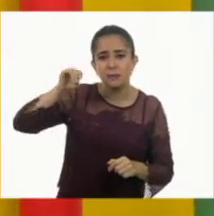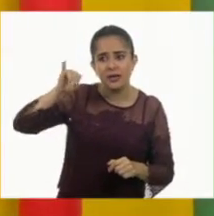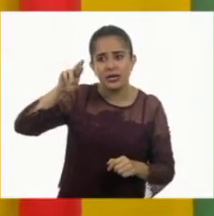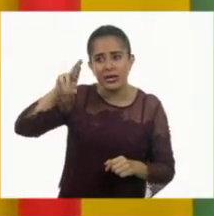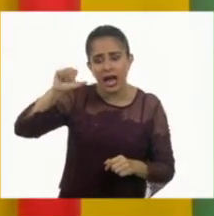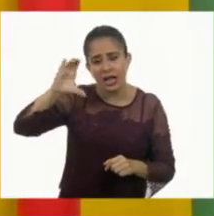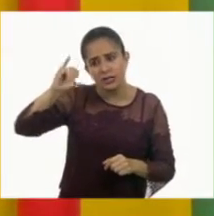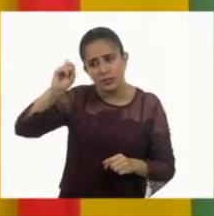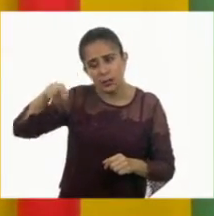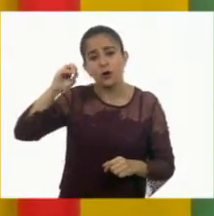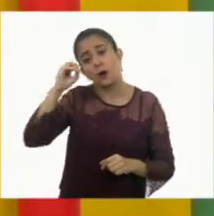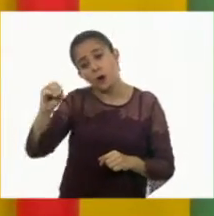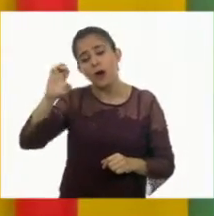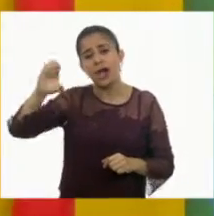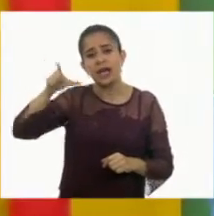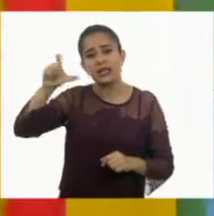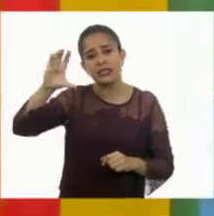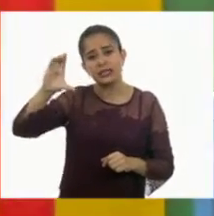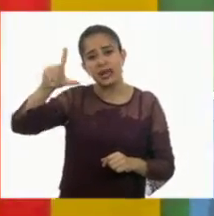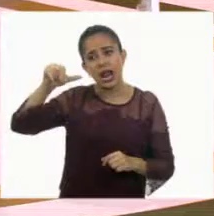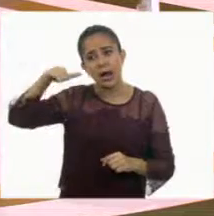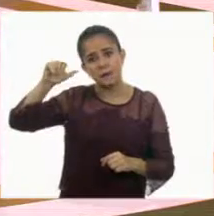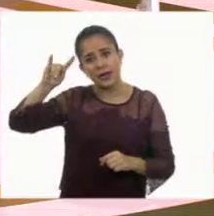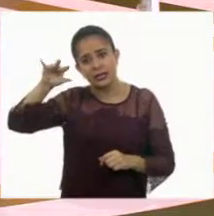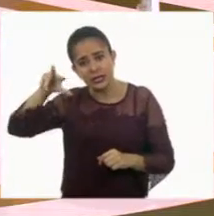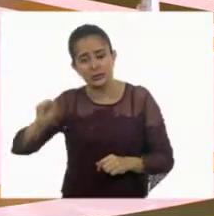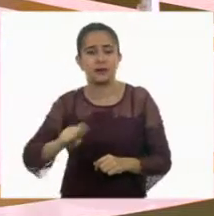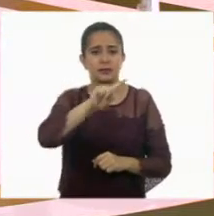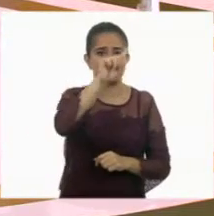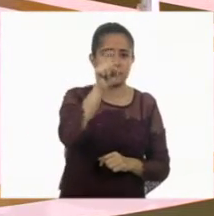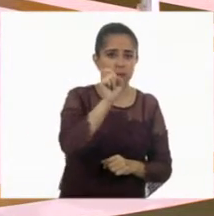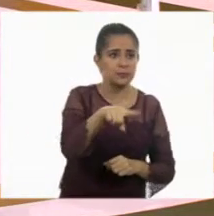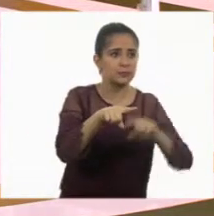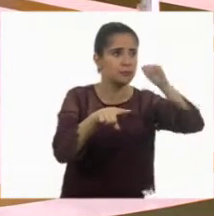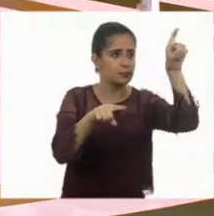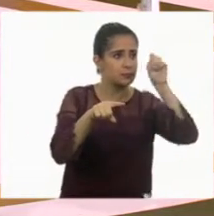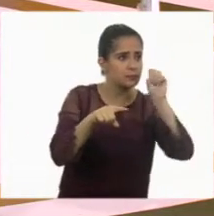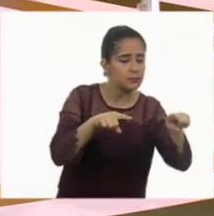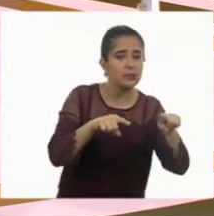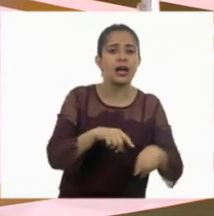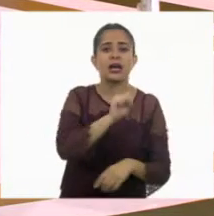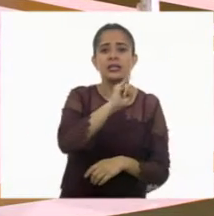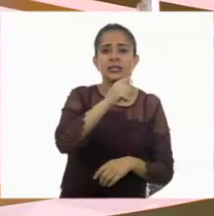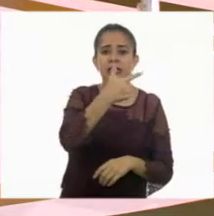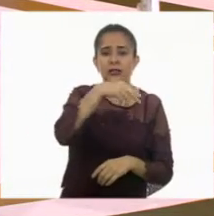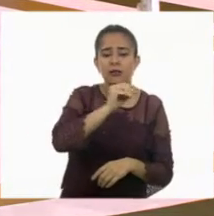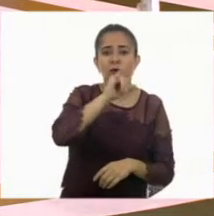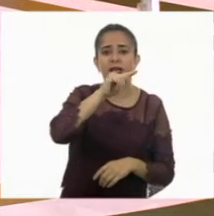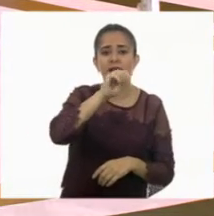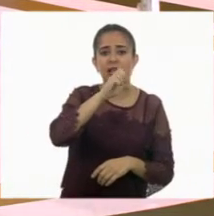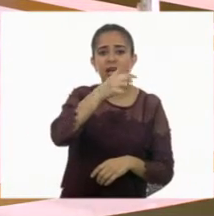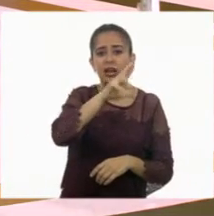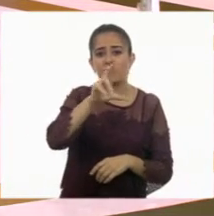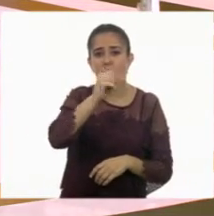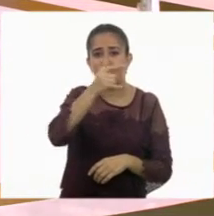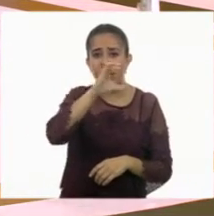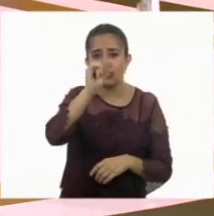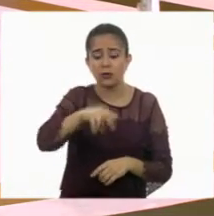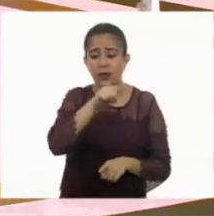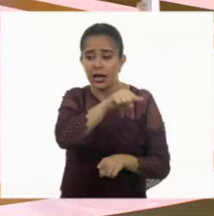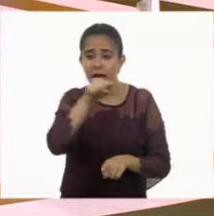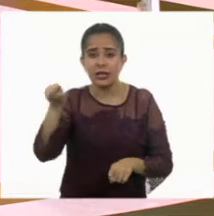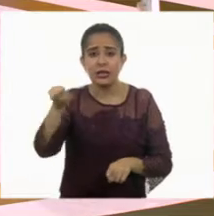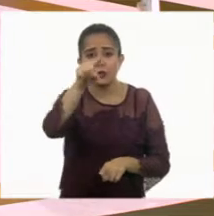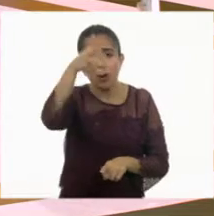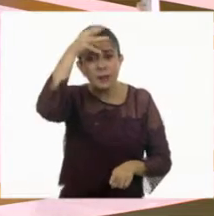ahorita mucho. Les digo por qué se llaman así. Vamos a ver qué ciertas características, pero lo más importante, si ustedes no las escriben bien, entonces no se entiende